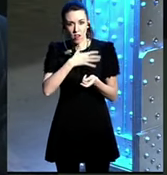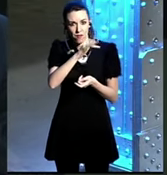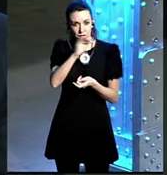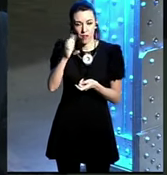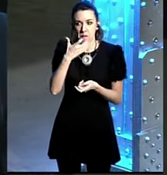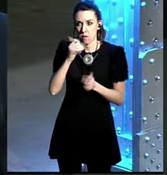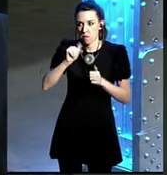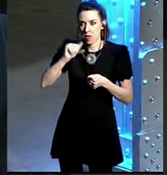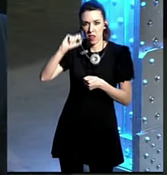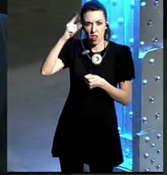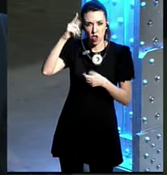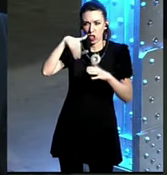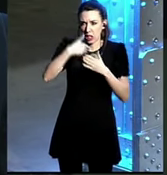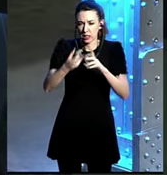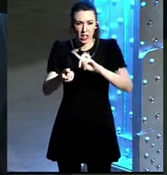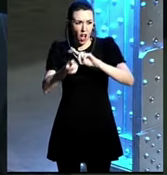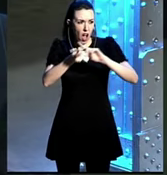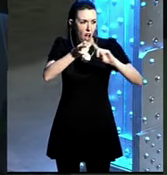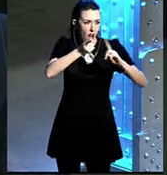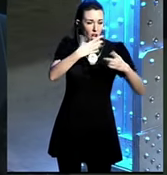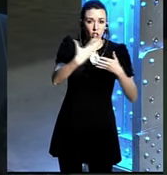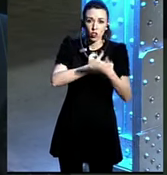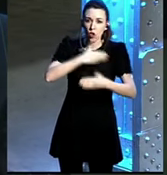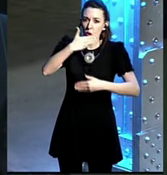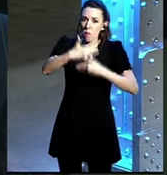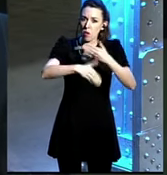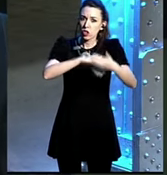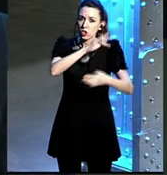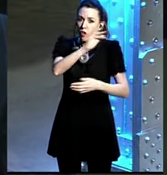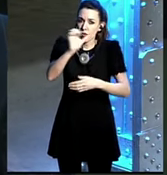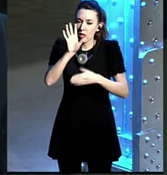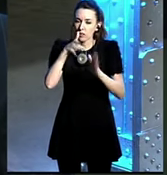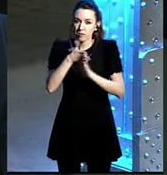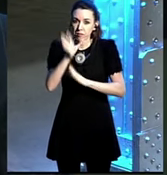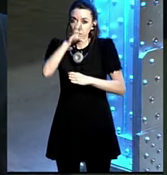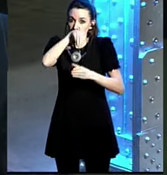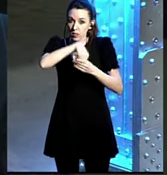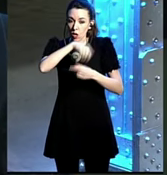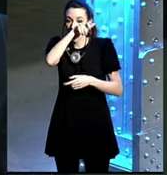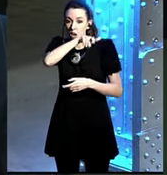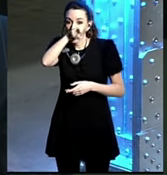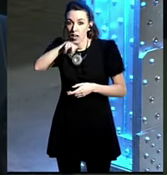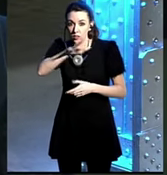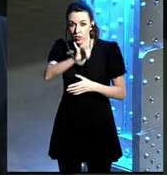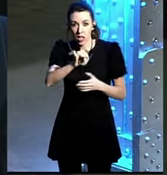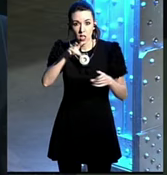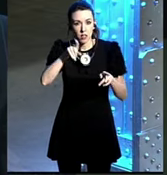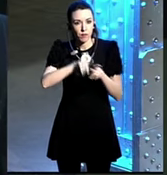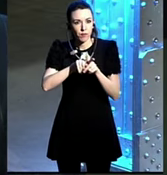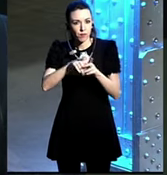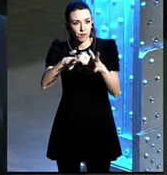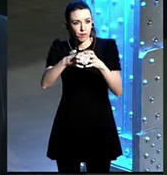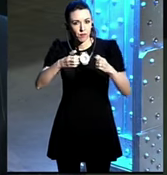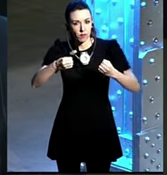fe, desde Dios hasta el otro extremo, todo ese proceso de la fe es parte de lo que otorga a la gente ese